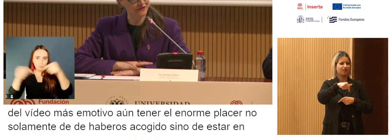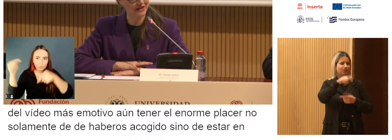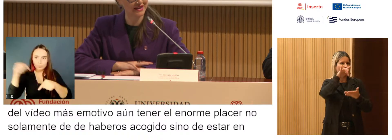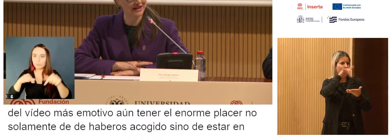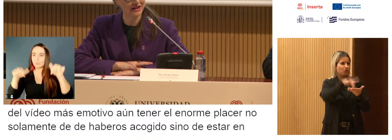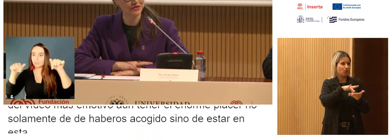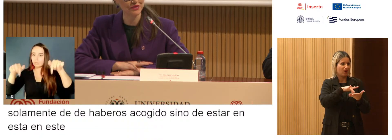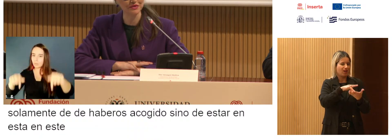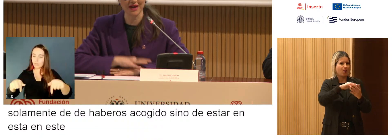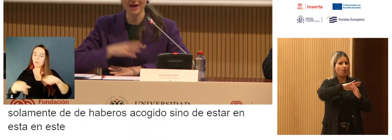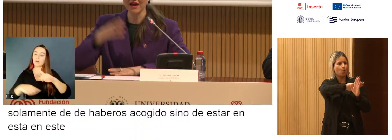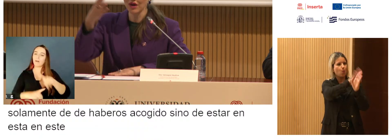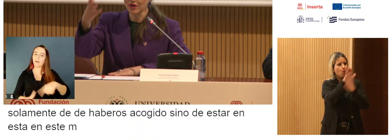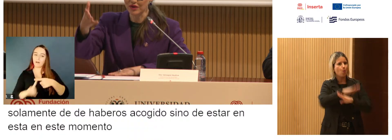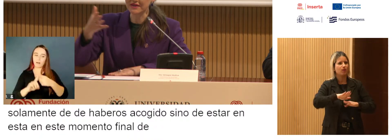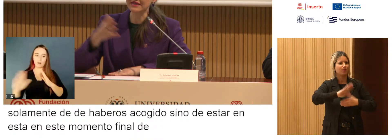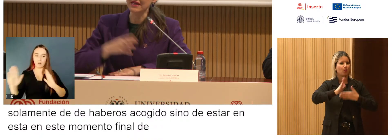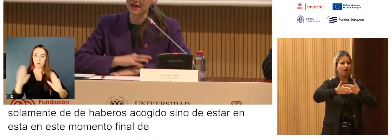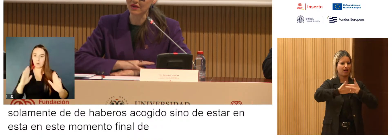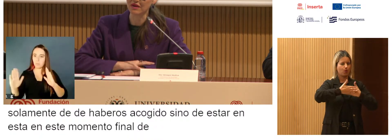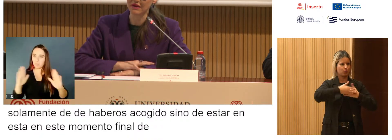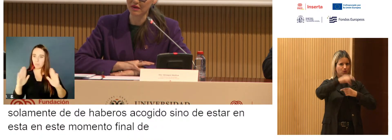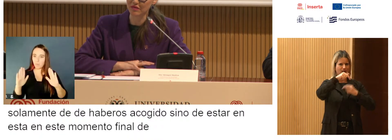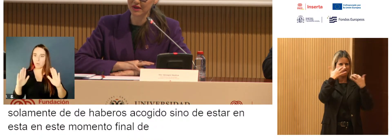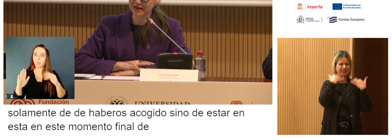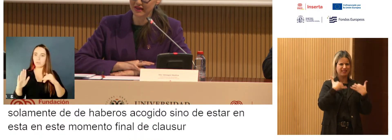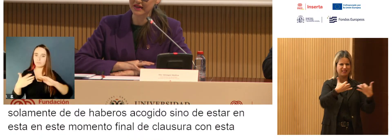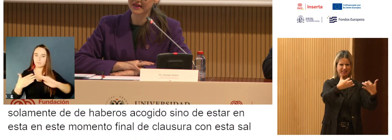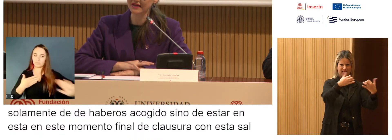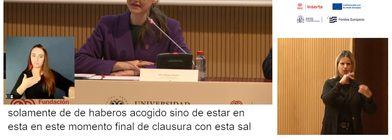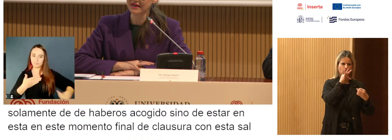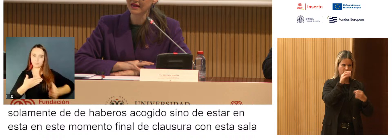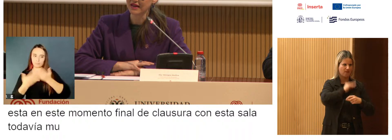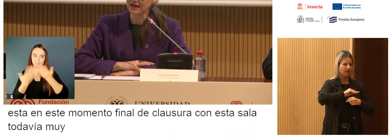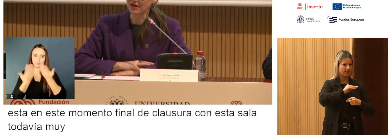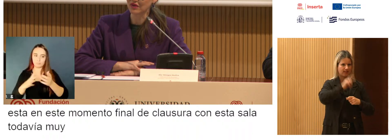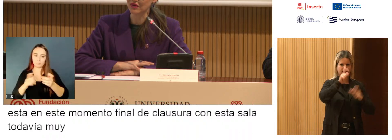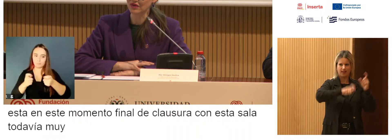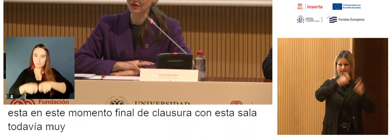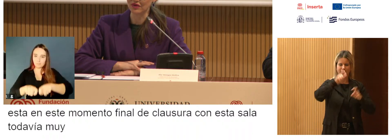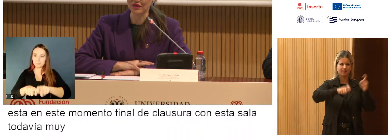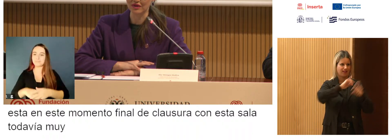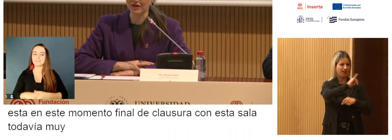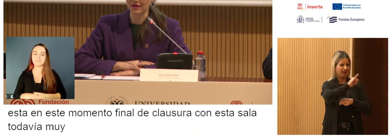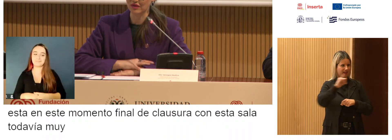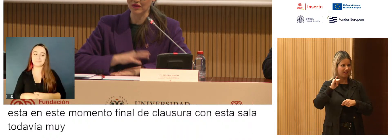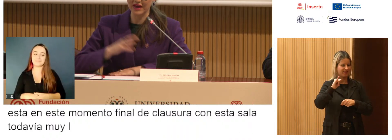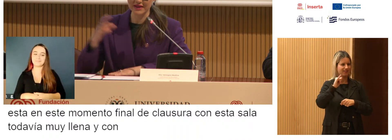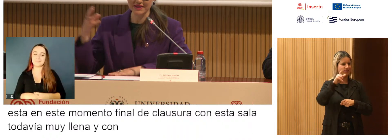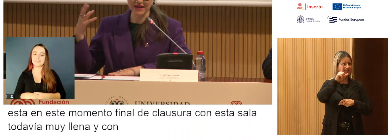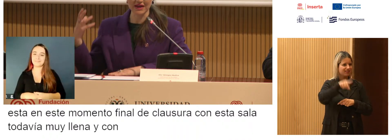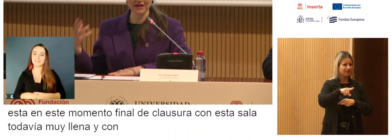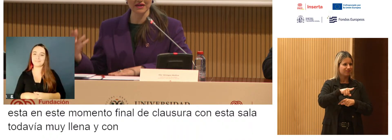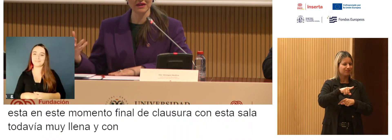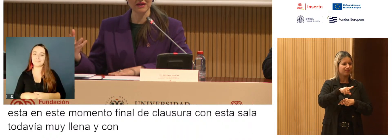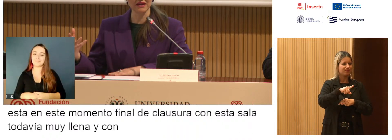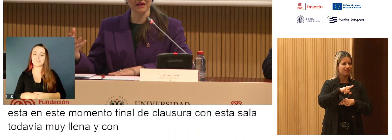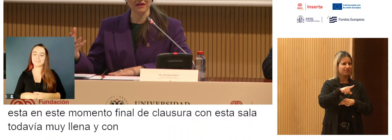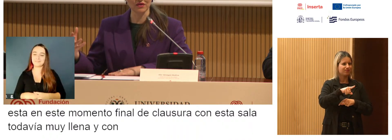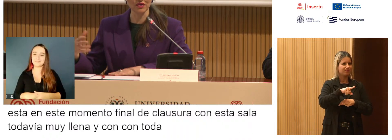momento final de clausura, con esta sala todavía muy llena y con toda